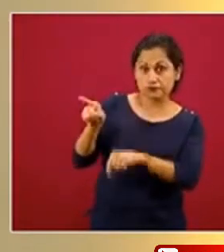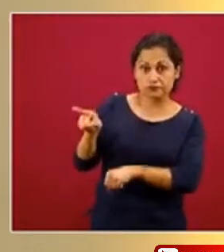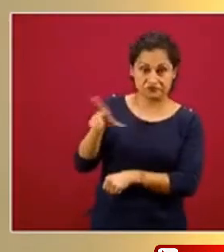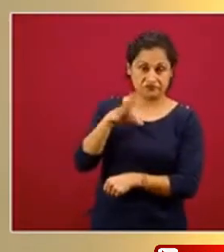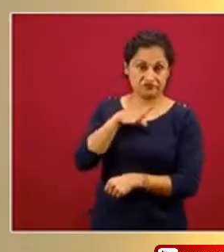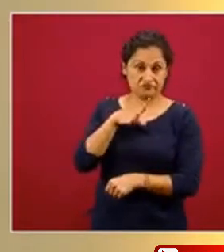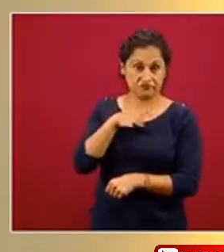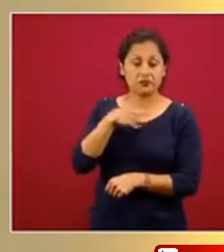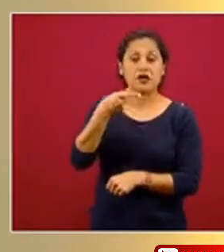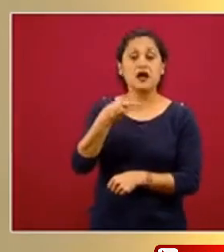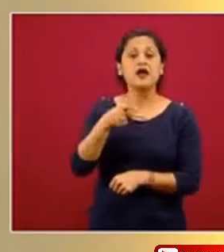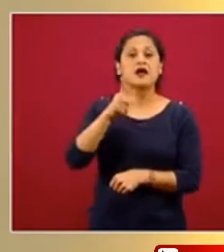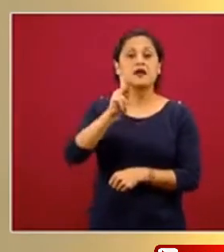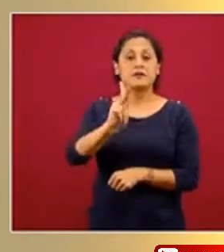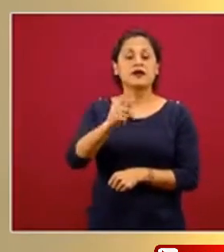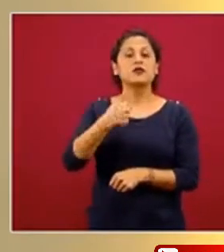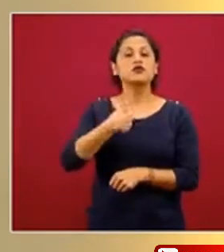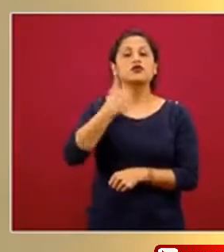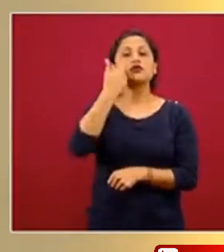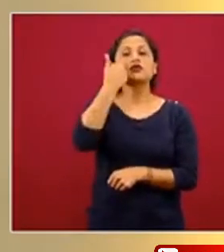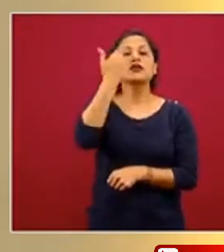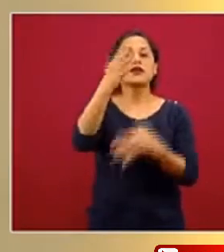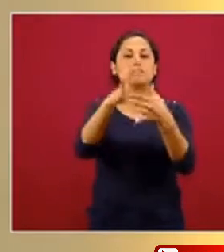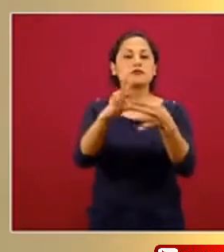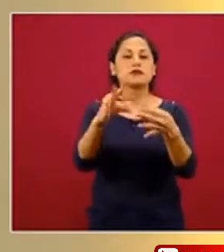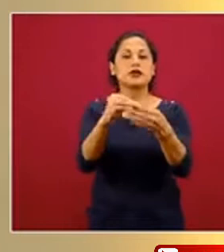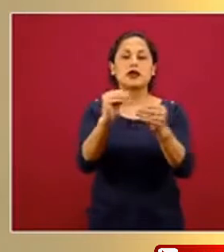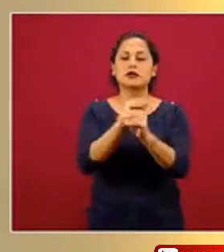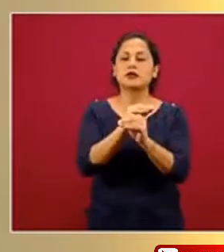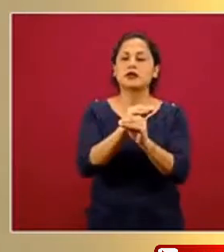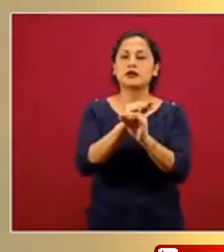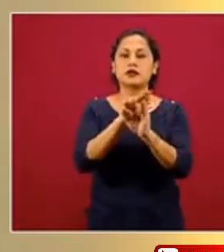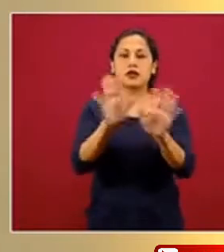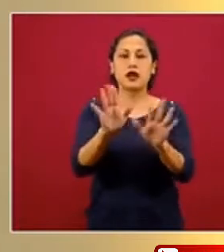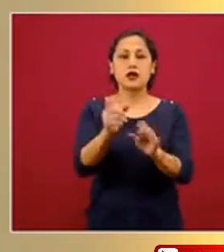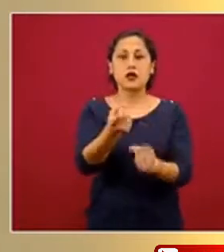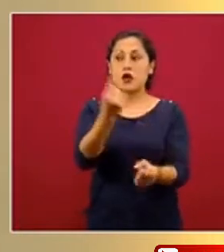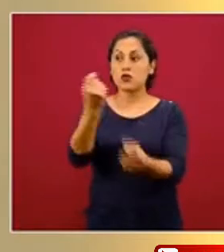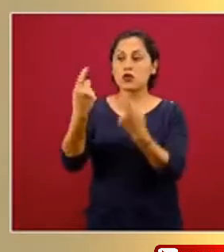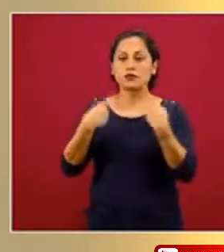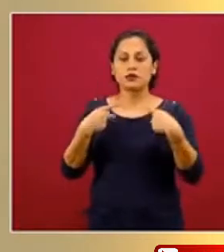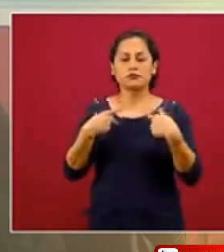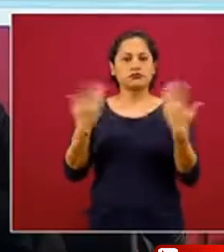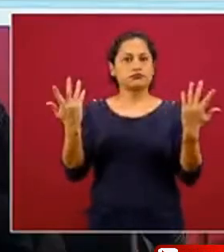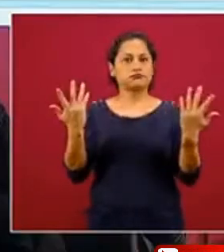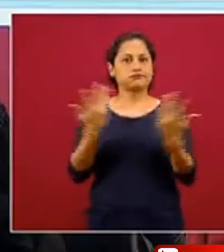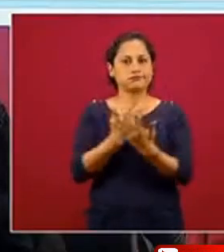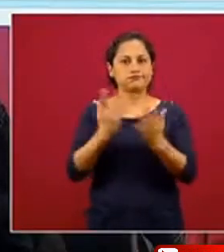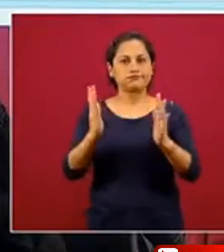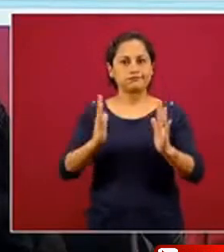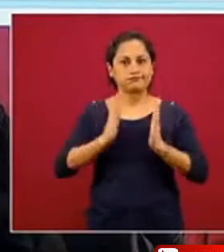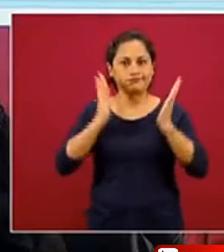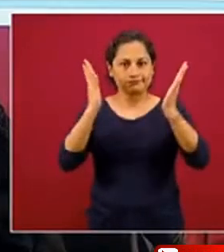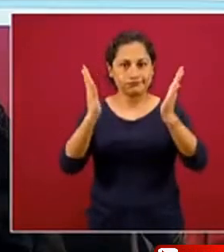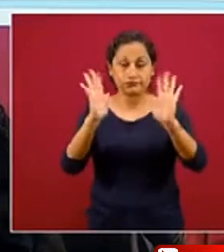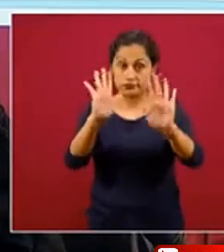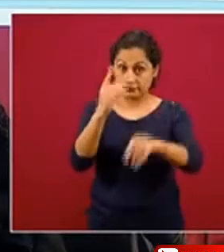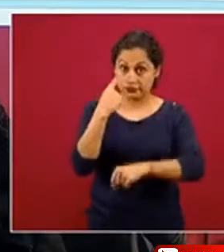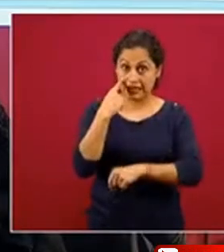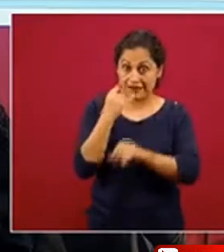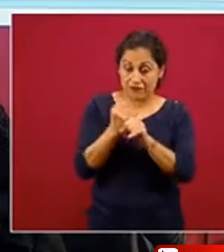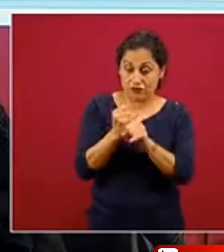dejar también muy claro para que nadie se vaya a sorprender. Absolutamente toda la información que